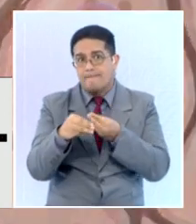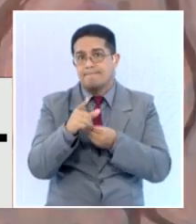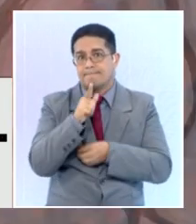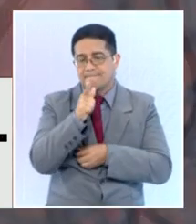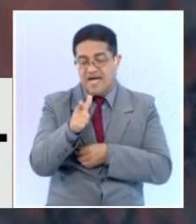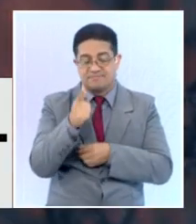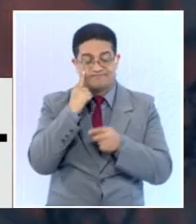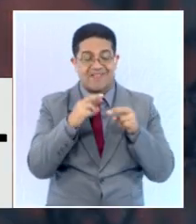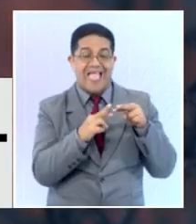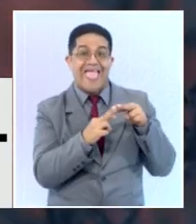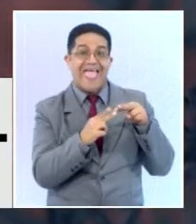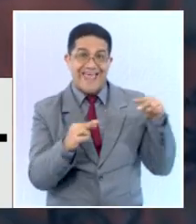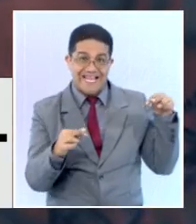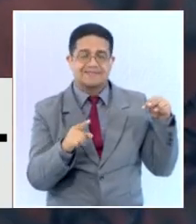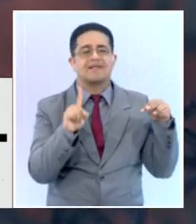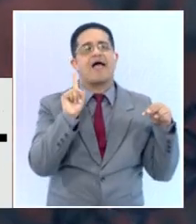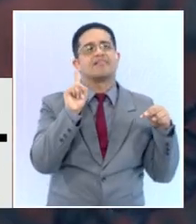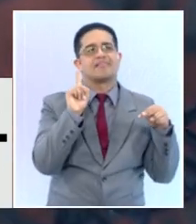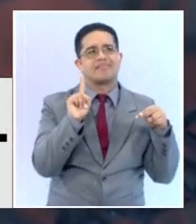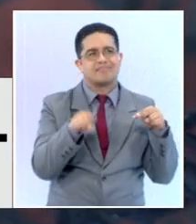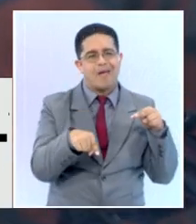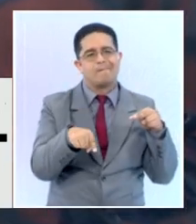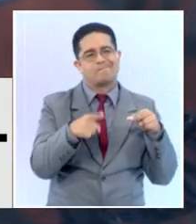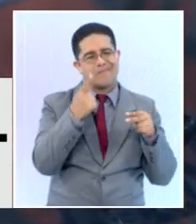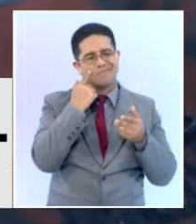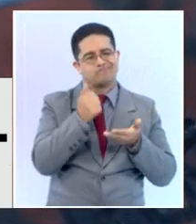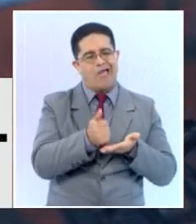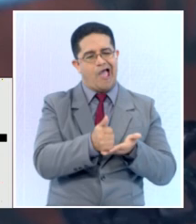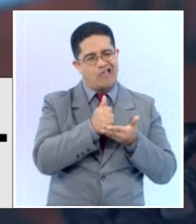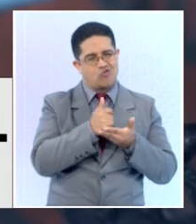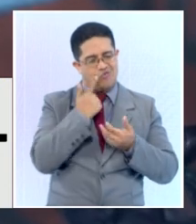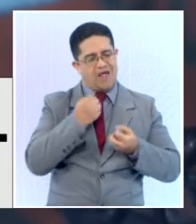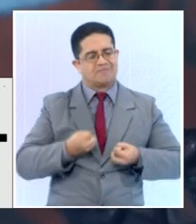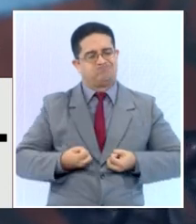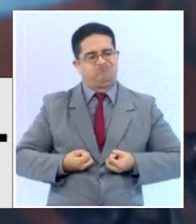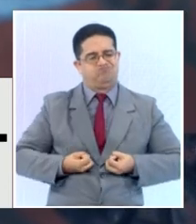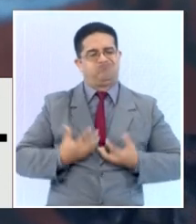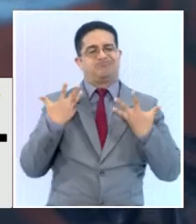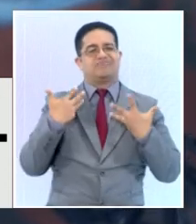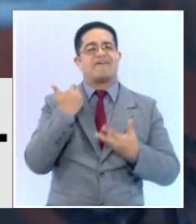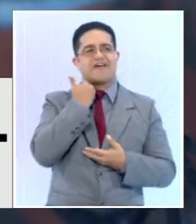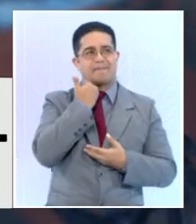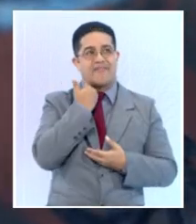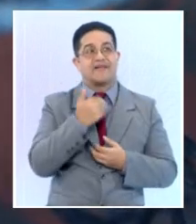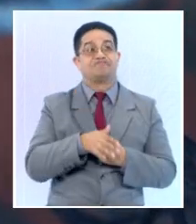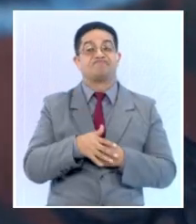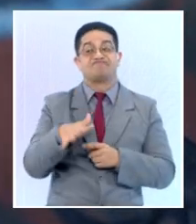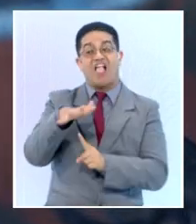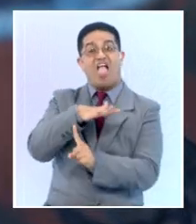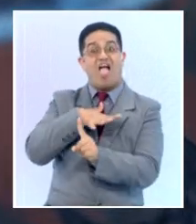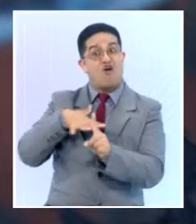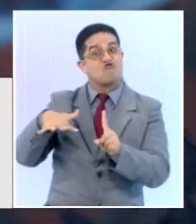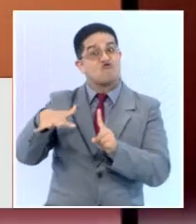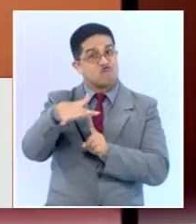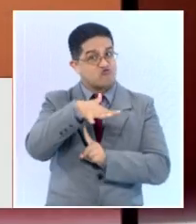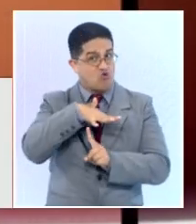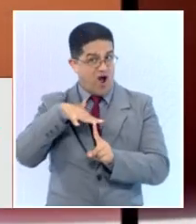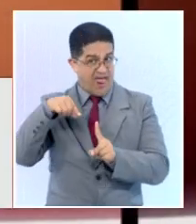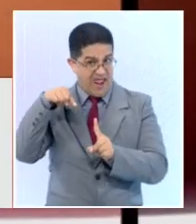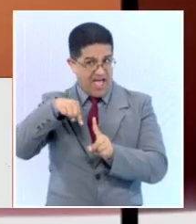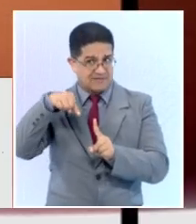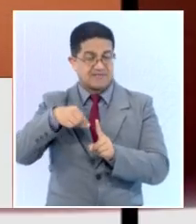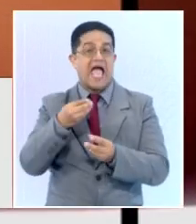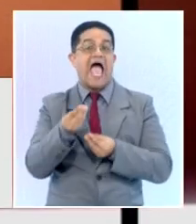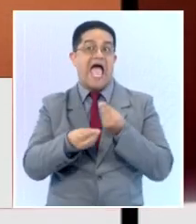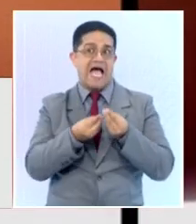genética juega un papel importante en el desarrollo de patologías los factores externos son los que activarán o frenarán la